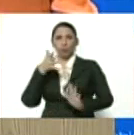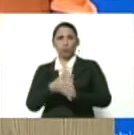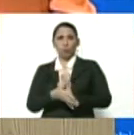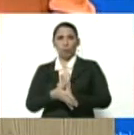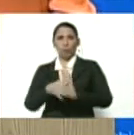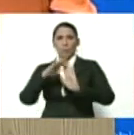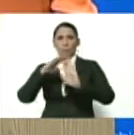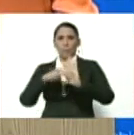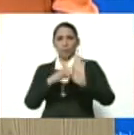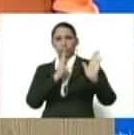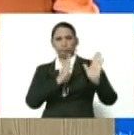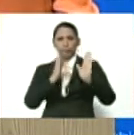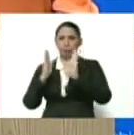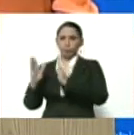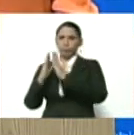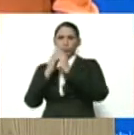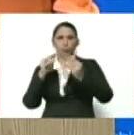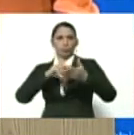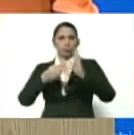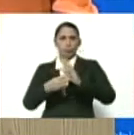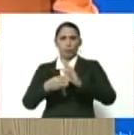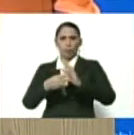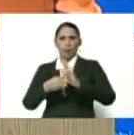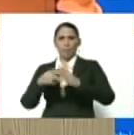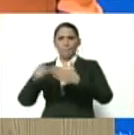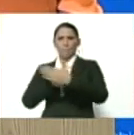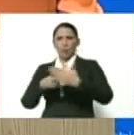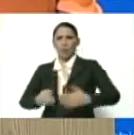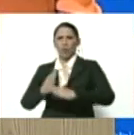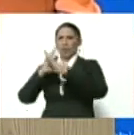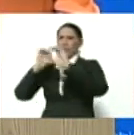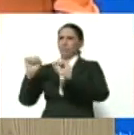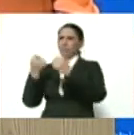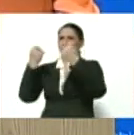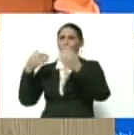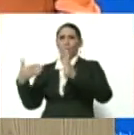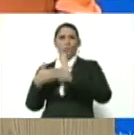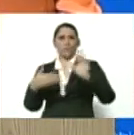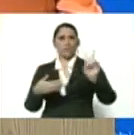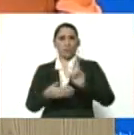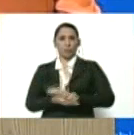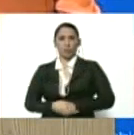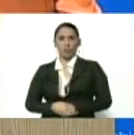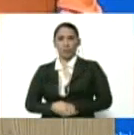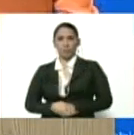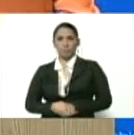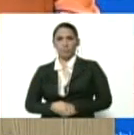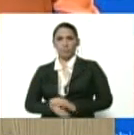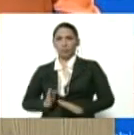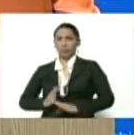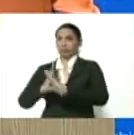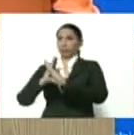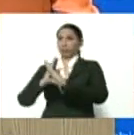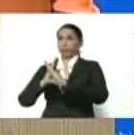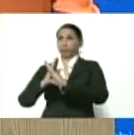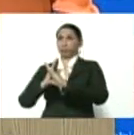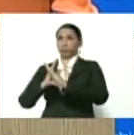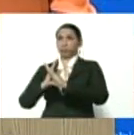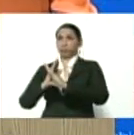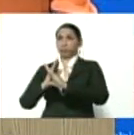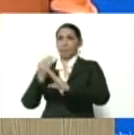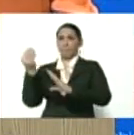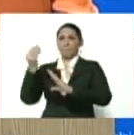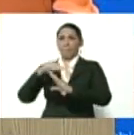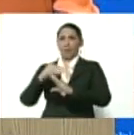mucho detalle todo lo que es el bloqueo criminal contra Venezuela, que obstaculiza aún